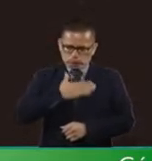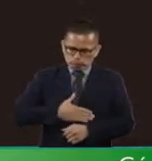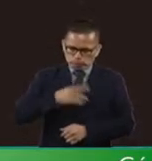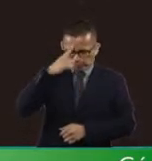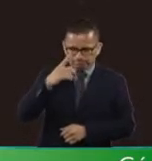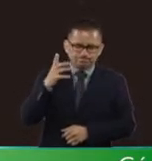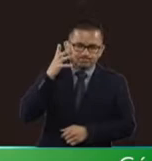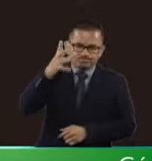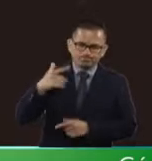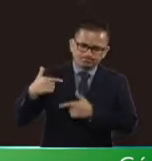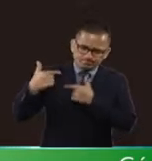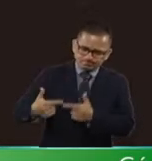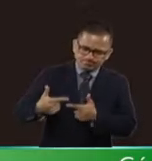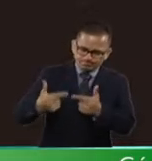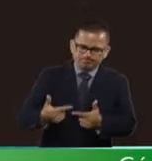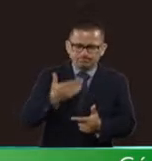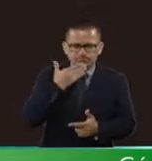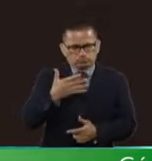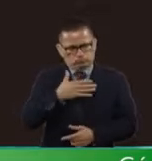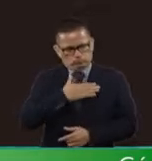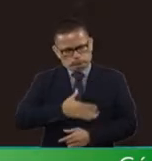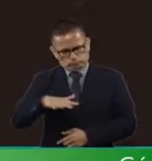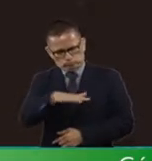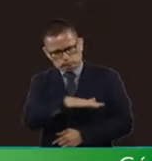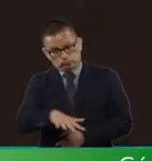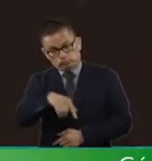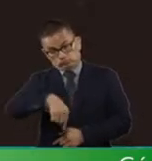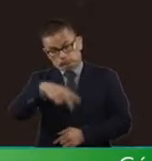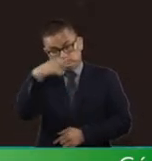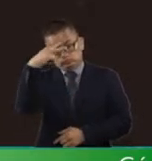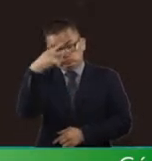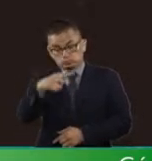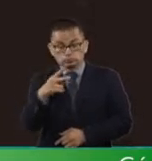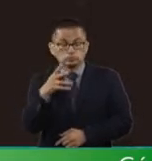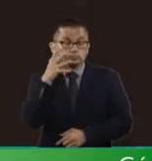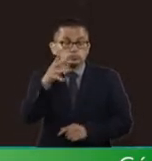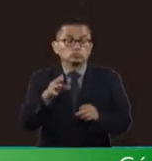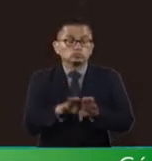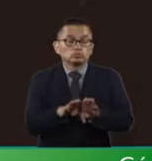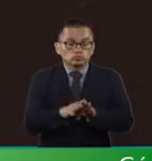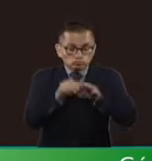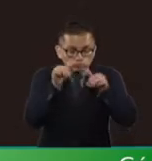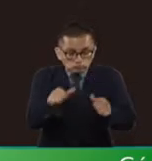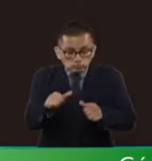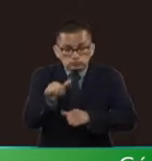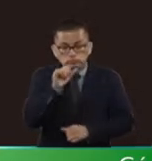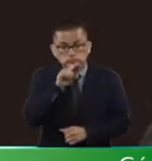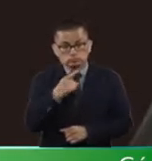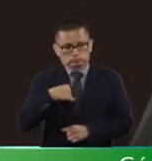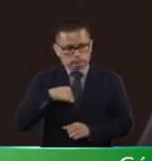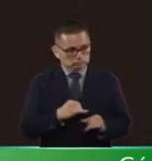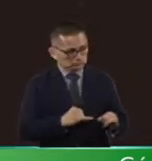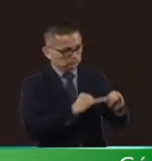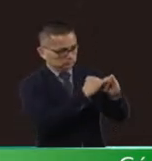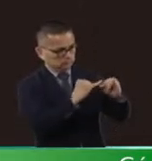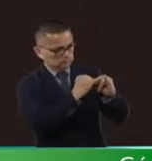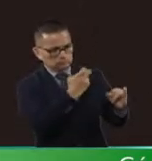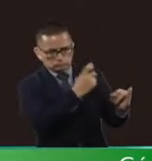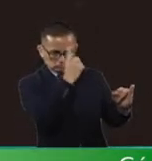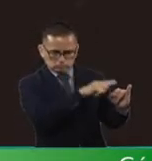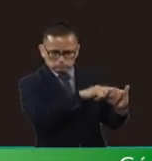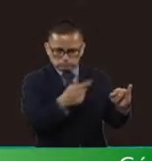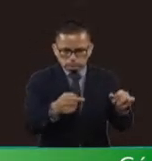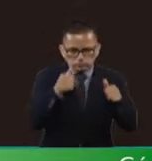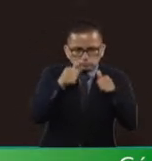pensar en las próximas generaciones de mexicanas y mexicanos y en las instituciones que les vamos a dejar por